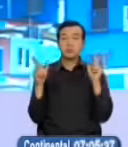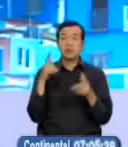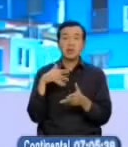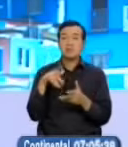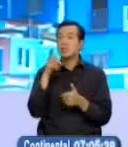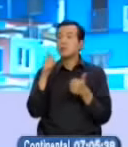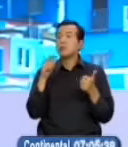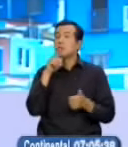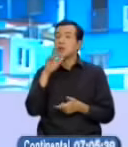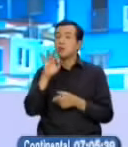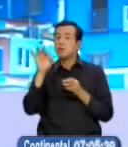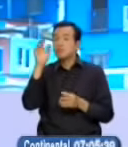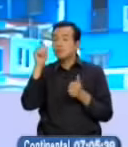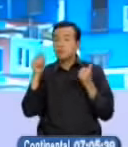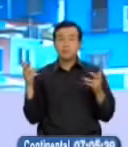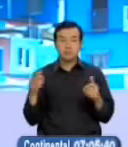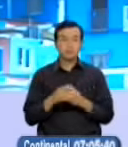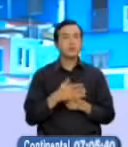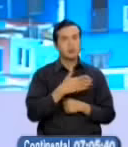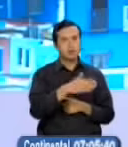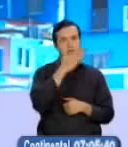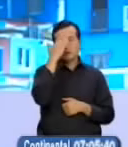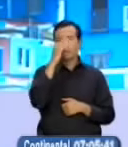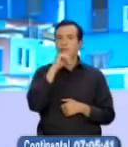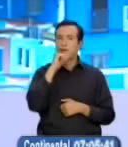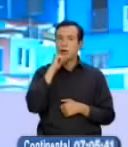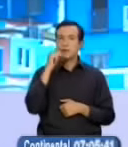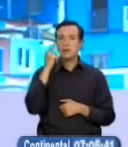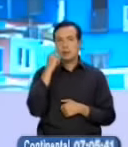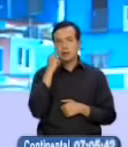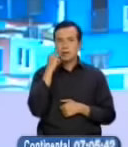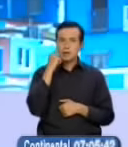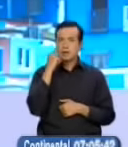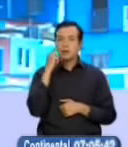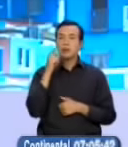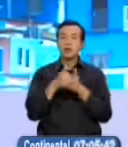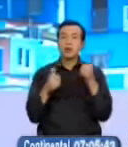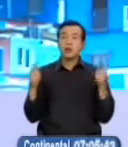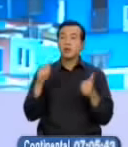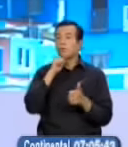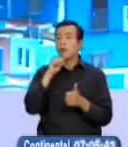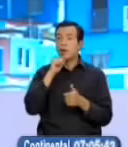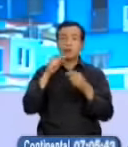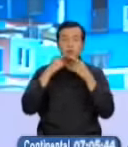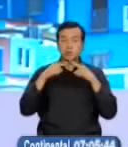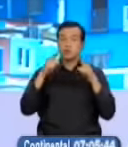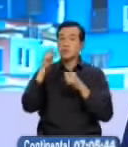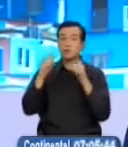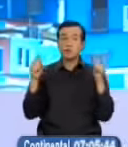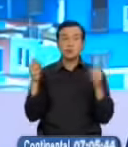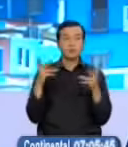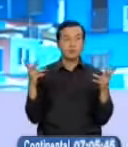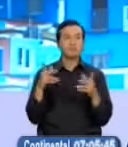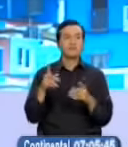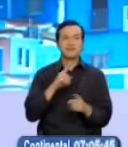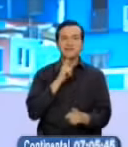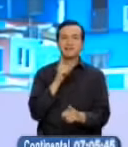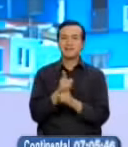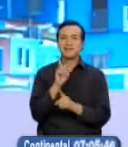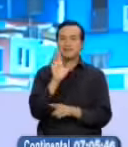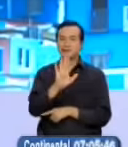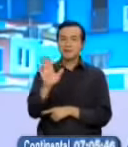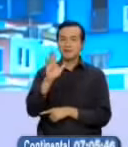Y bueno, hay que entender también que hay todavía una indefinición también respecto a las candidaturas y en esa medida es razonable que la